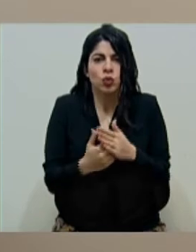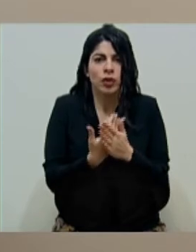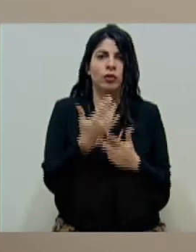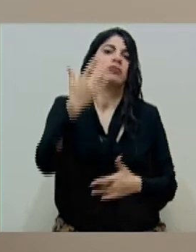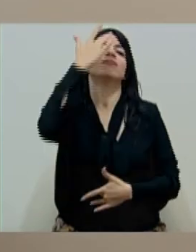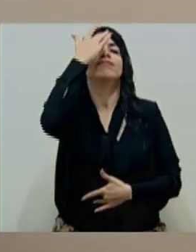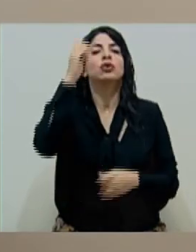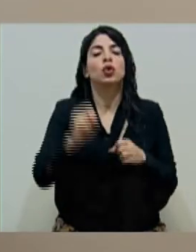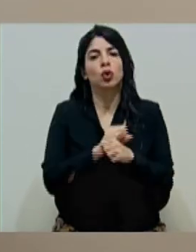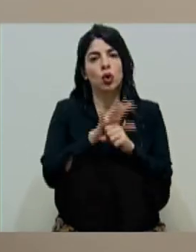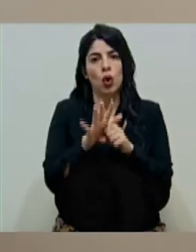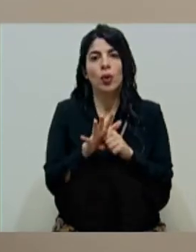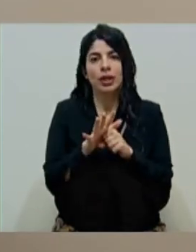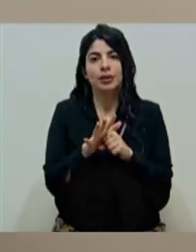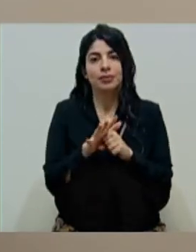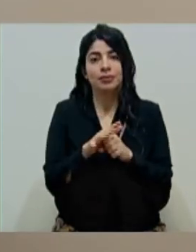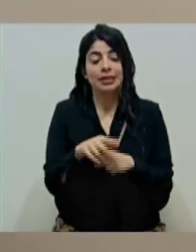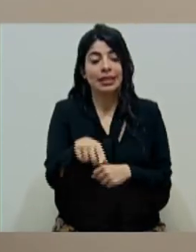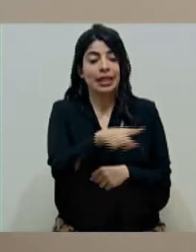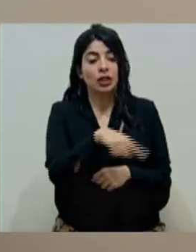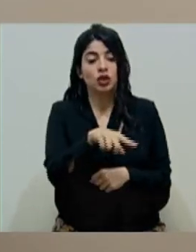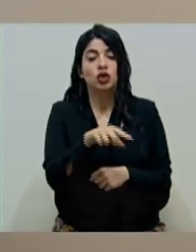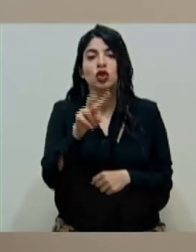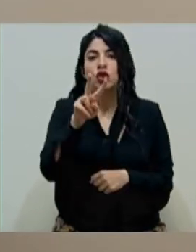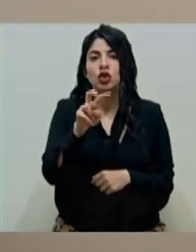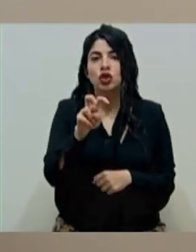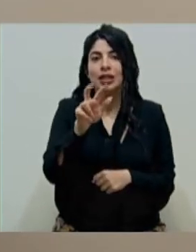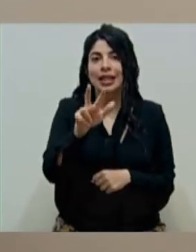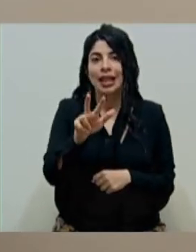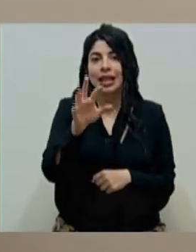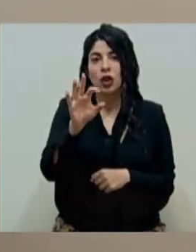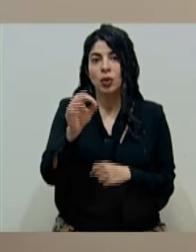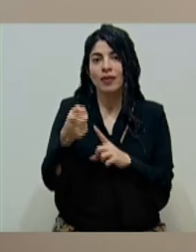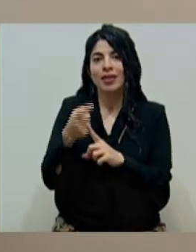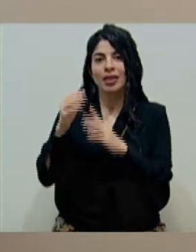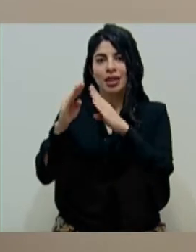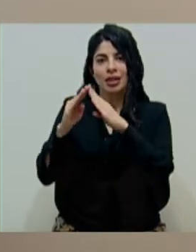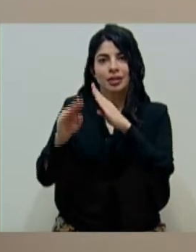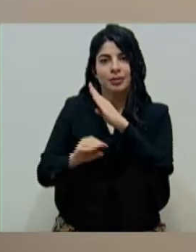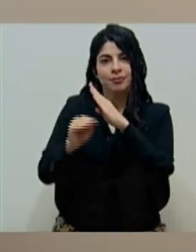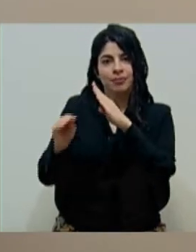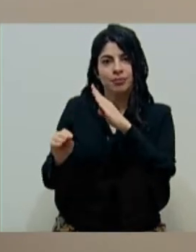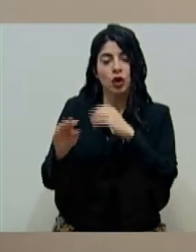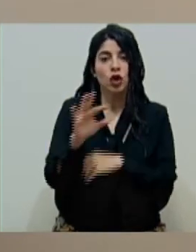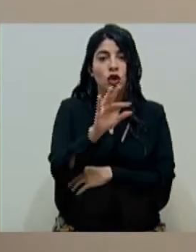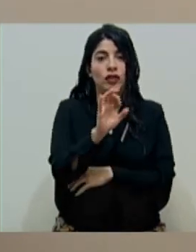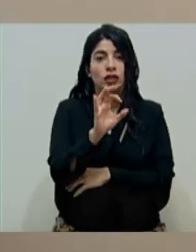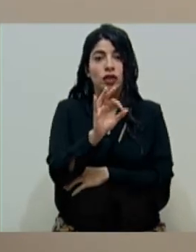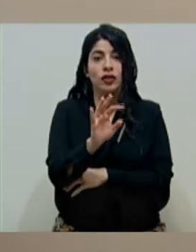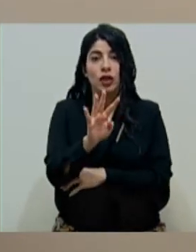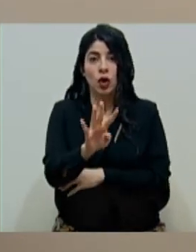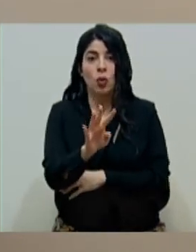de COVID-19, de los cuales 239 son por nexo epidemiológico y